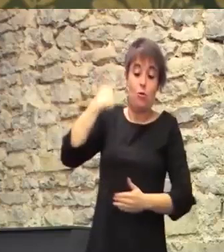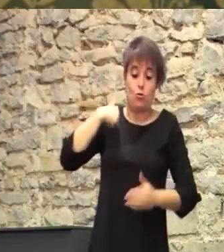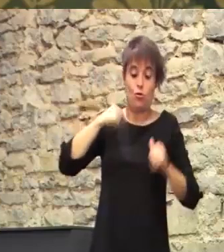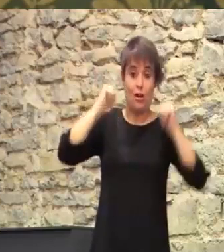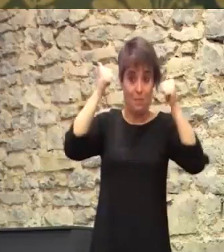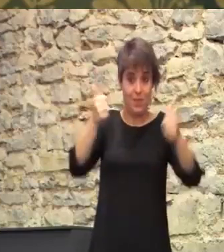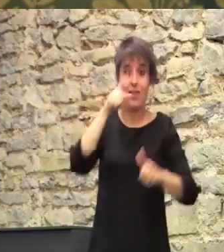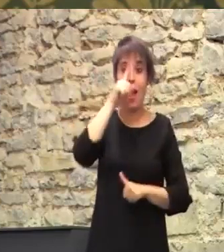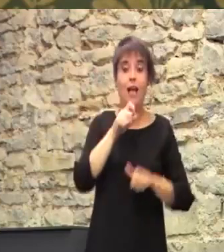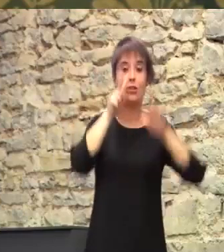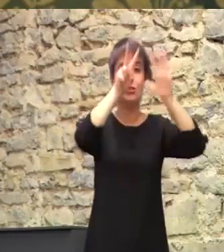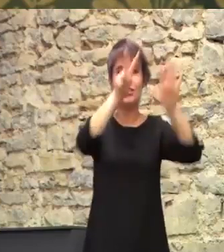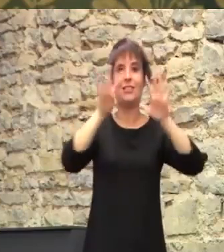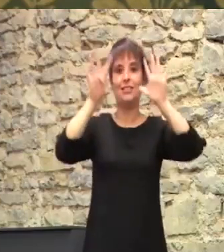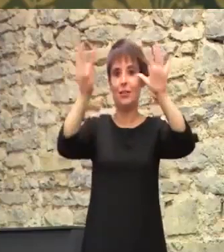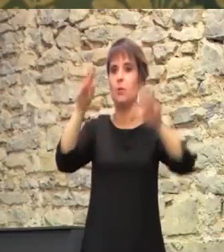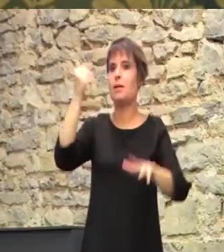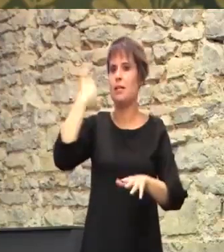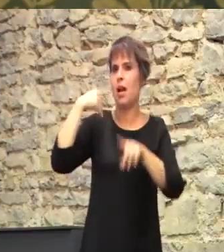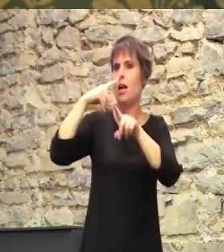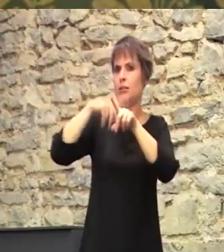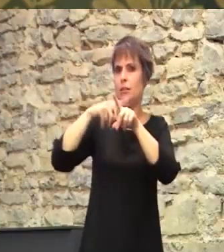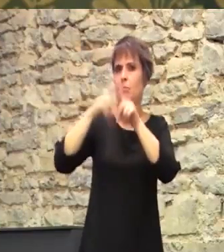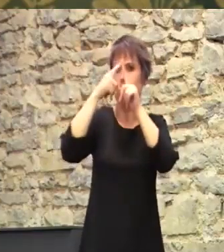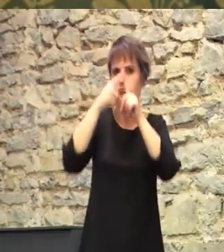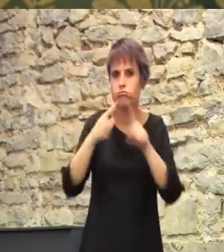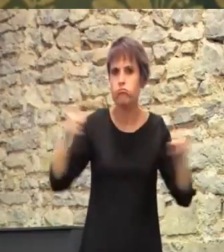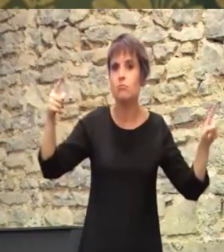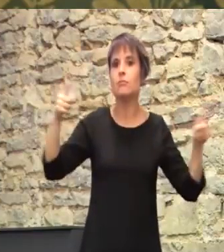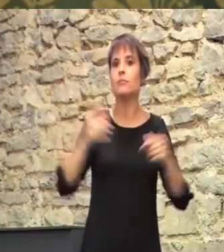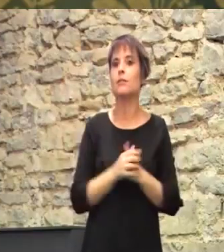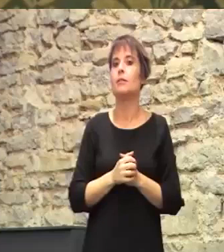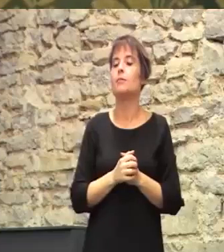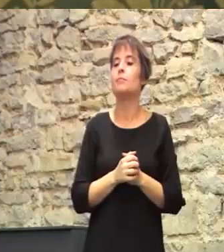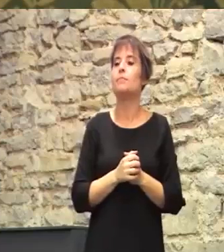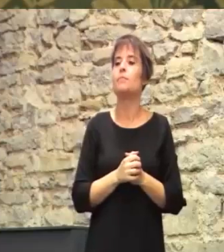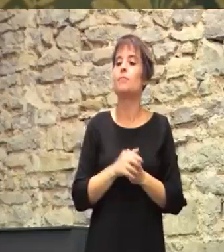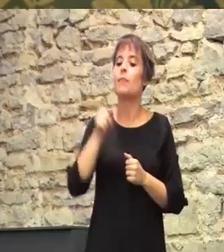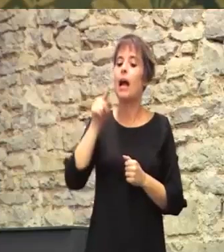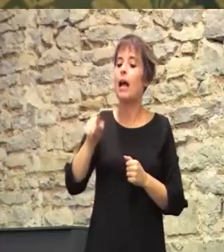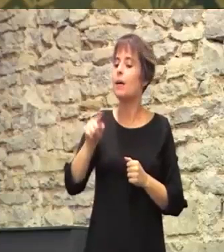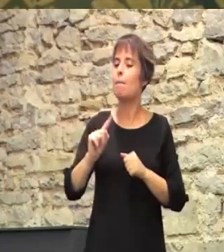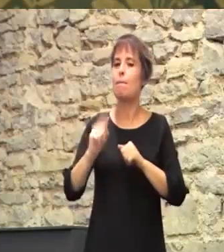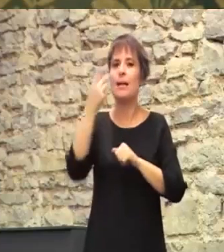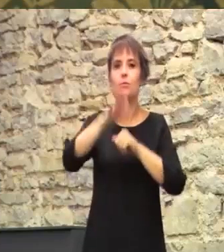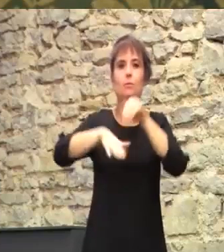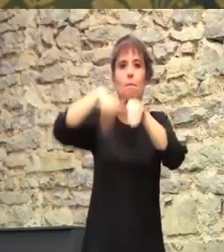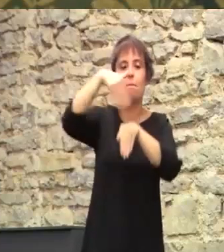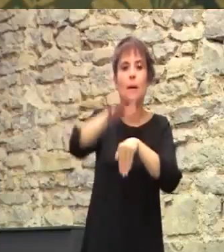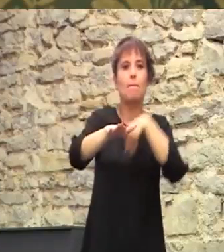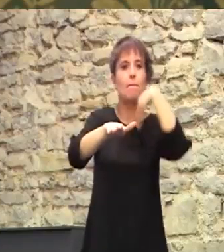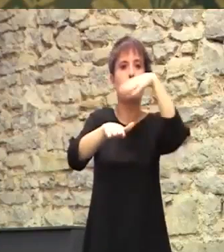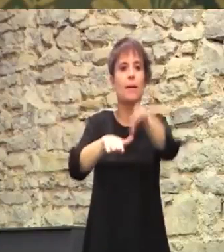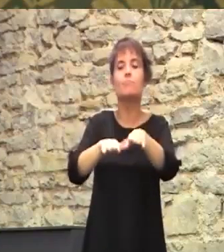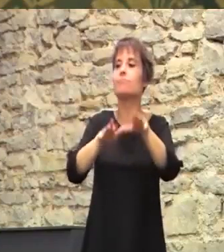comencé en el año 79 ya hace bastante y bueno eran los primeros pasos de descubrir un